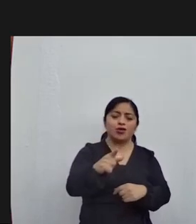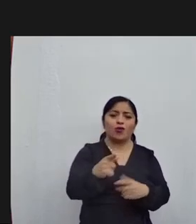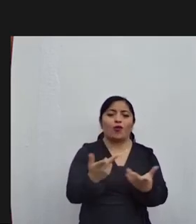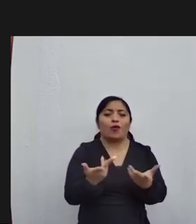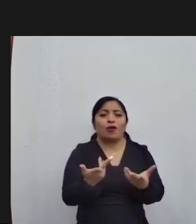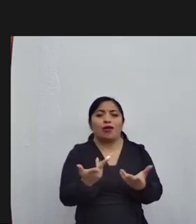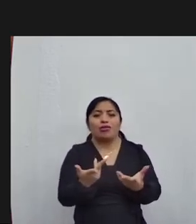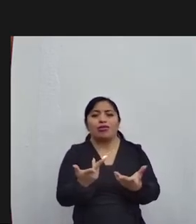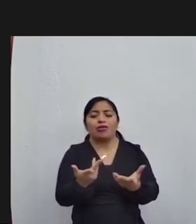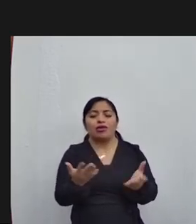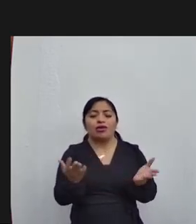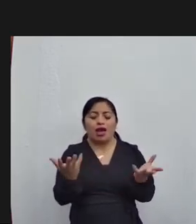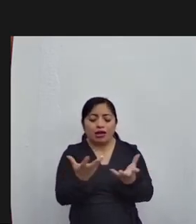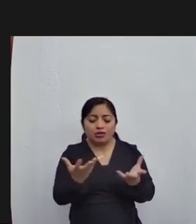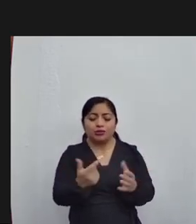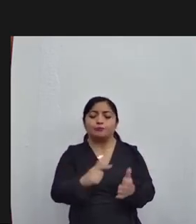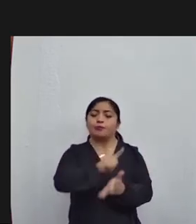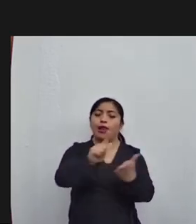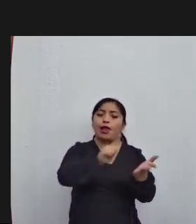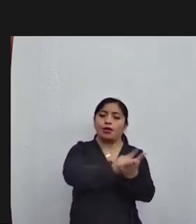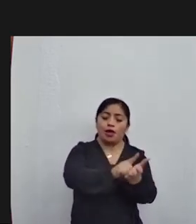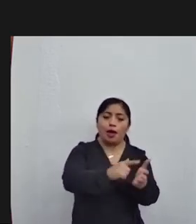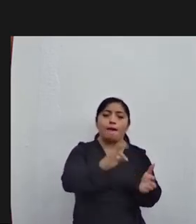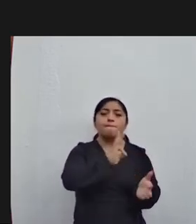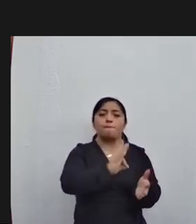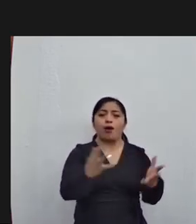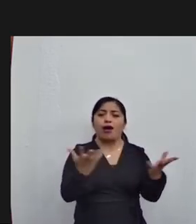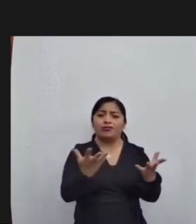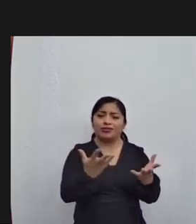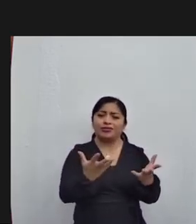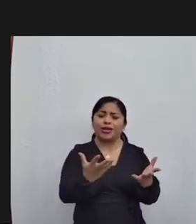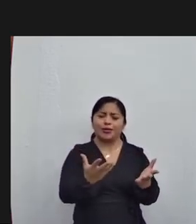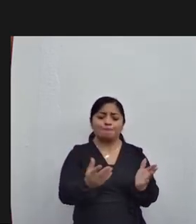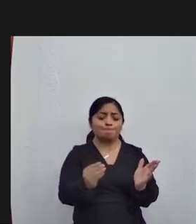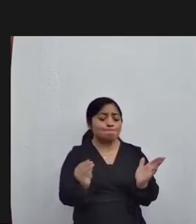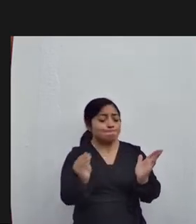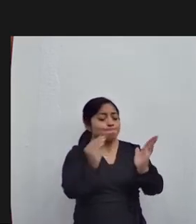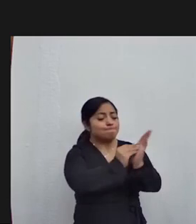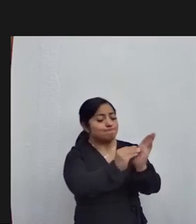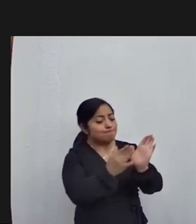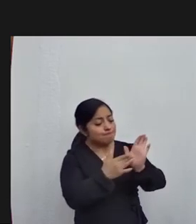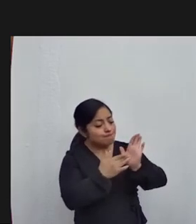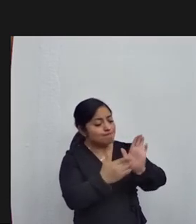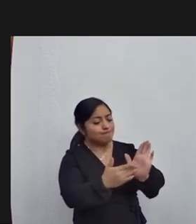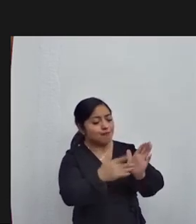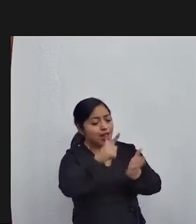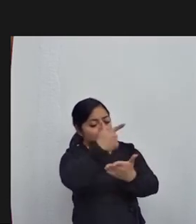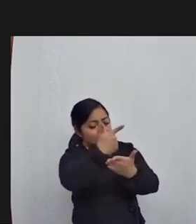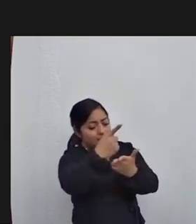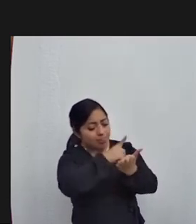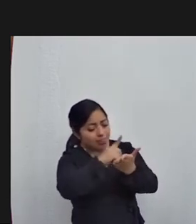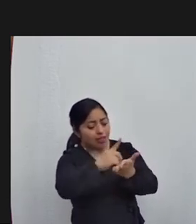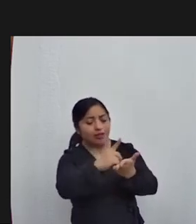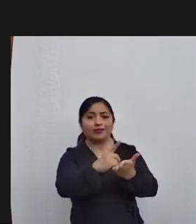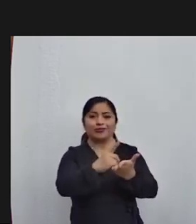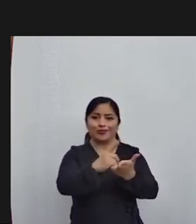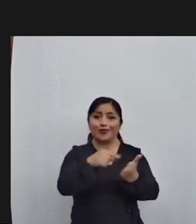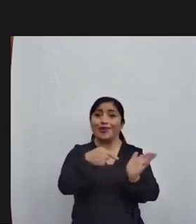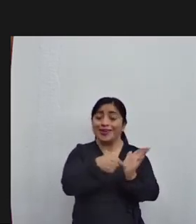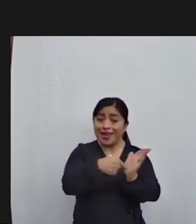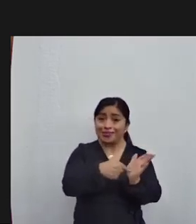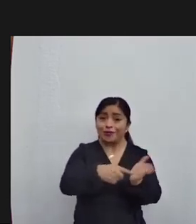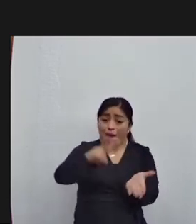jurídico, como es la creación de la ley, pues ellos puedan tener plasmados sus derechos y que sea efectivo